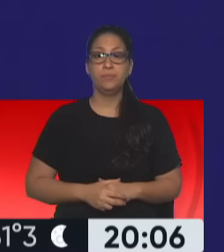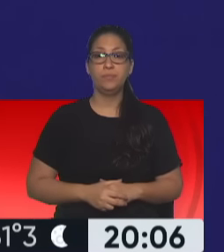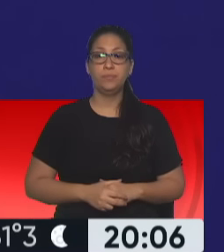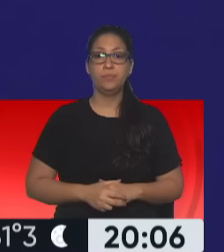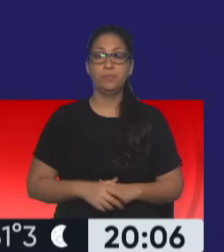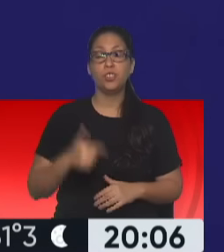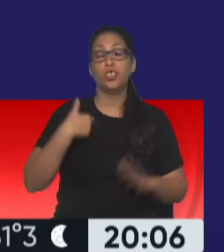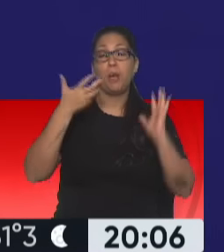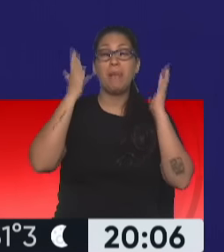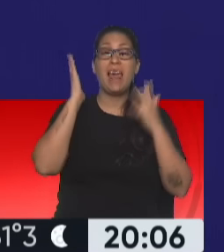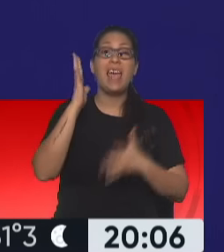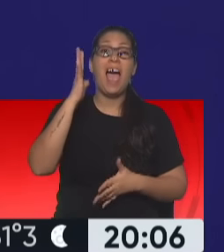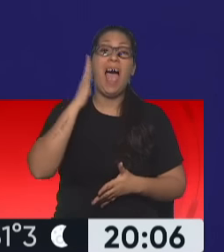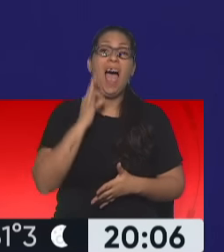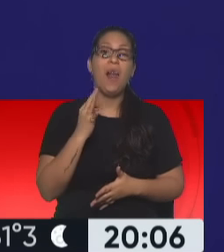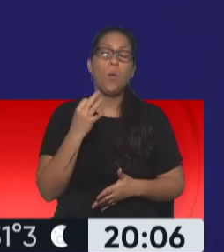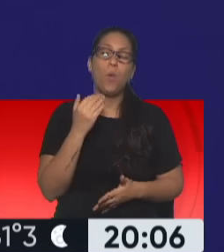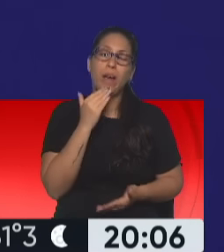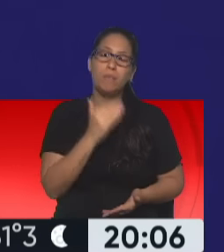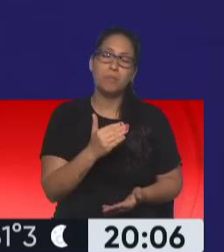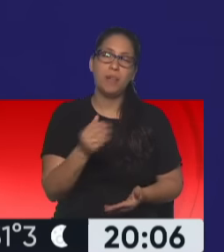soy Milei, alguna déjenme pasar.